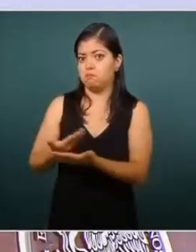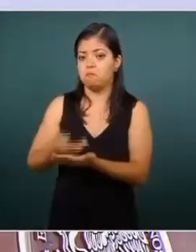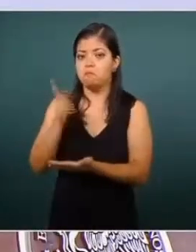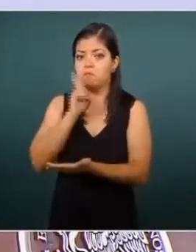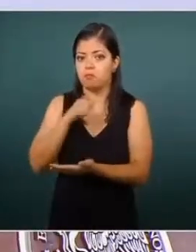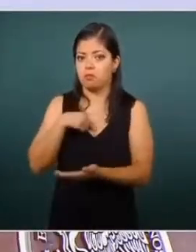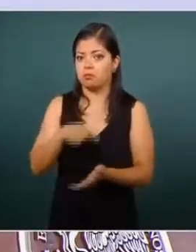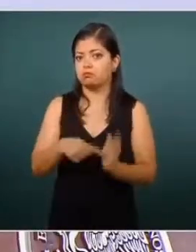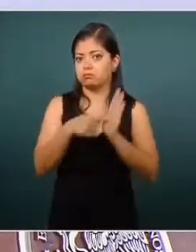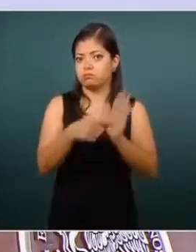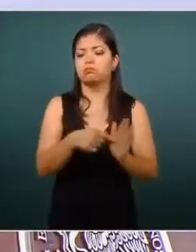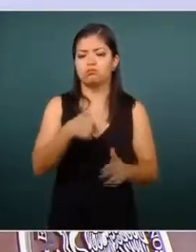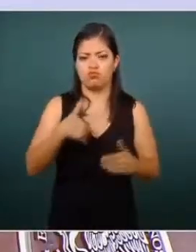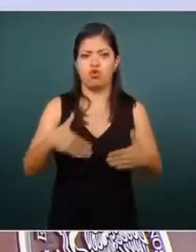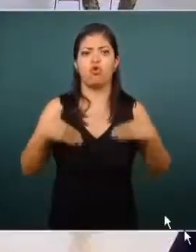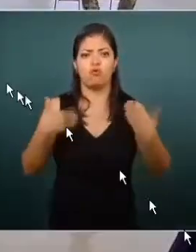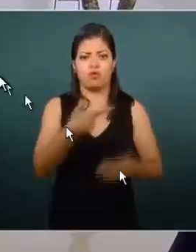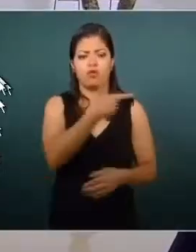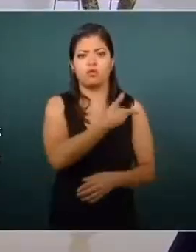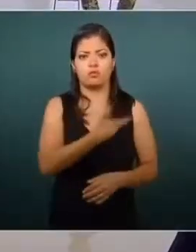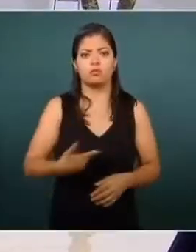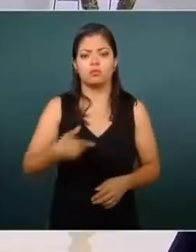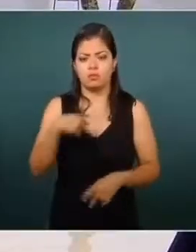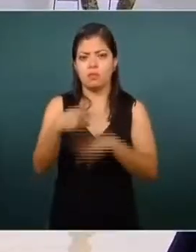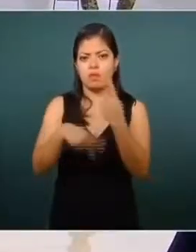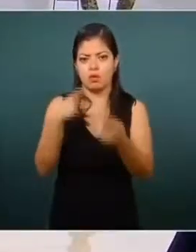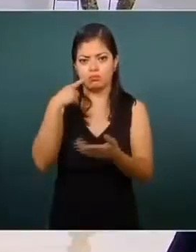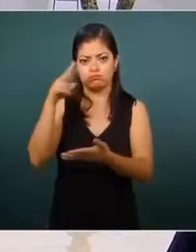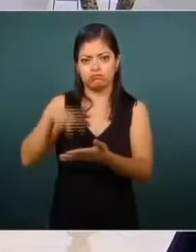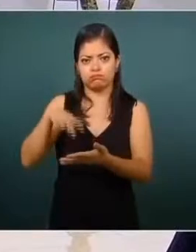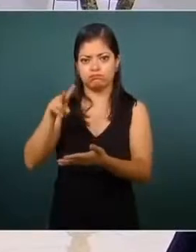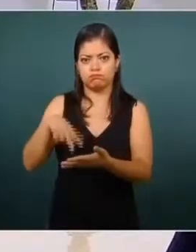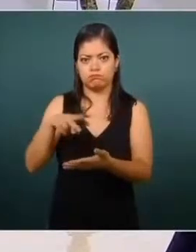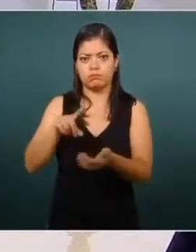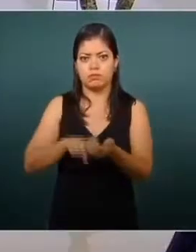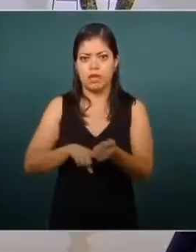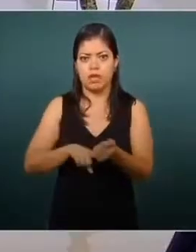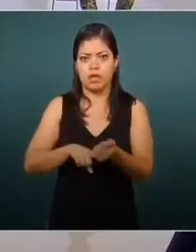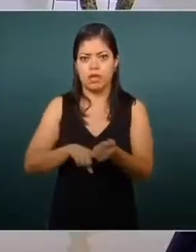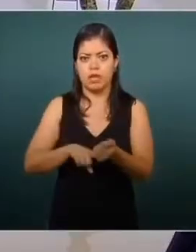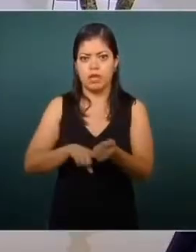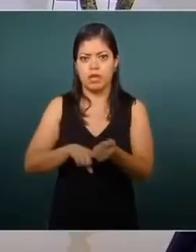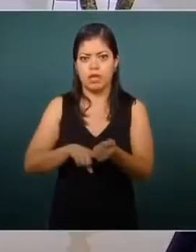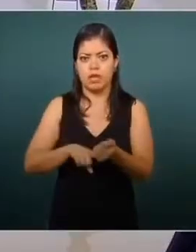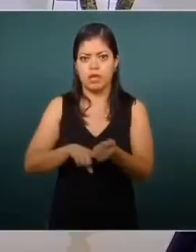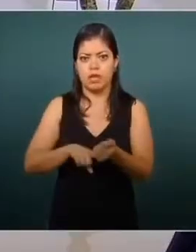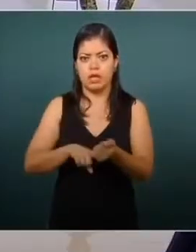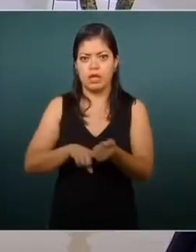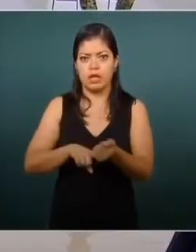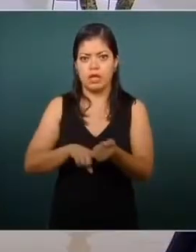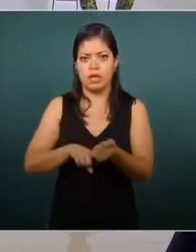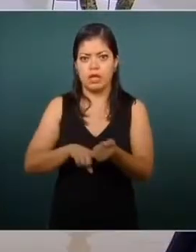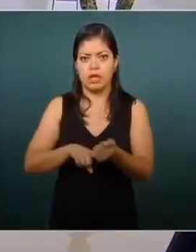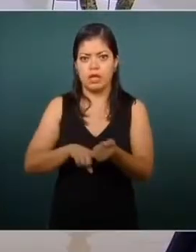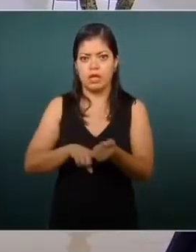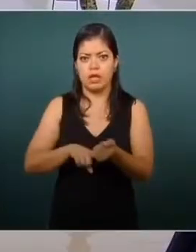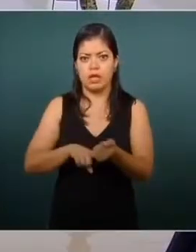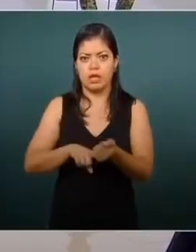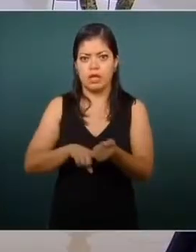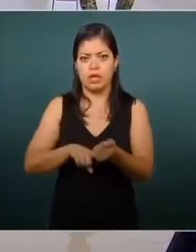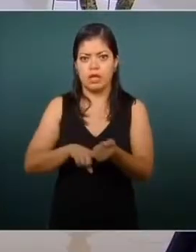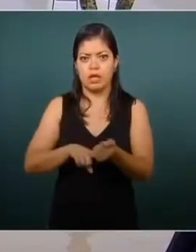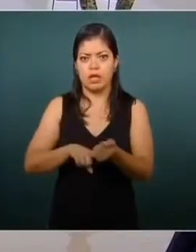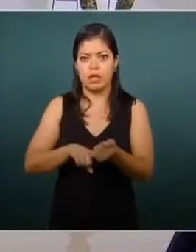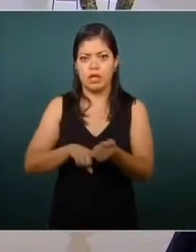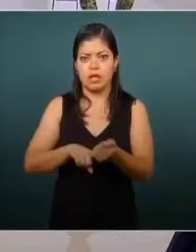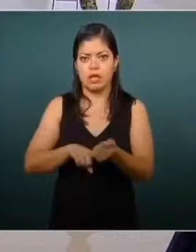en que él la va a revisar y tomar las decisiones que sean convenientes. Nosotros And that he will be advising and make